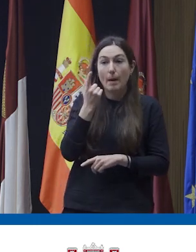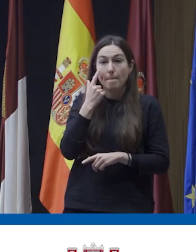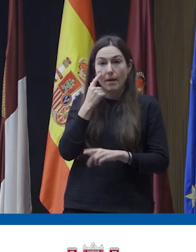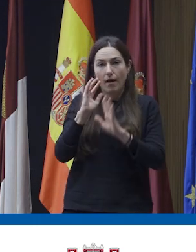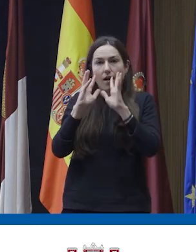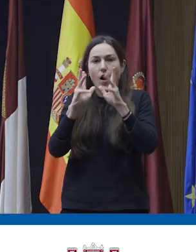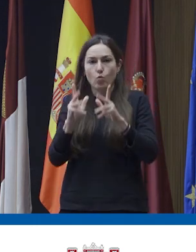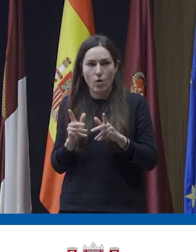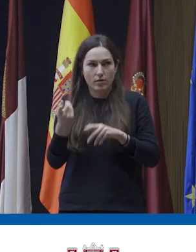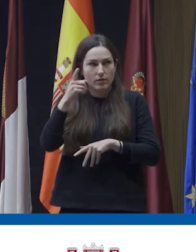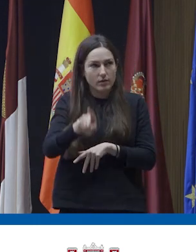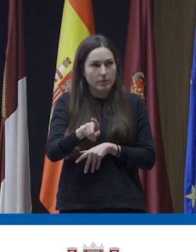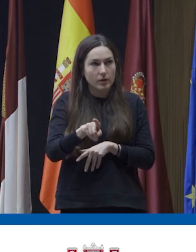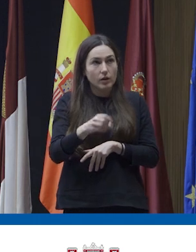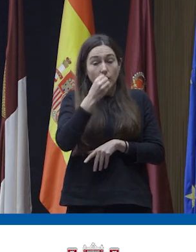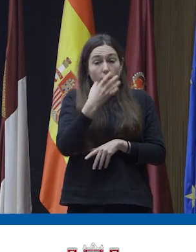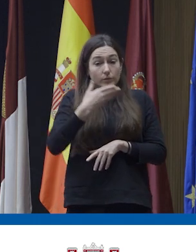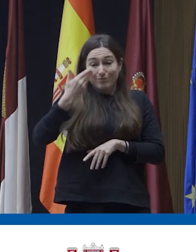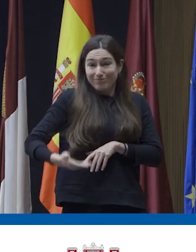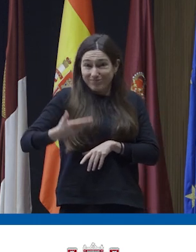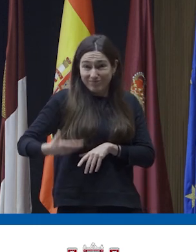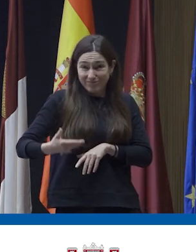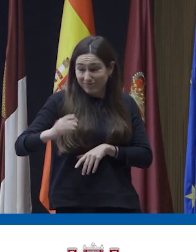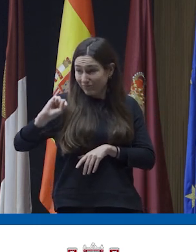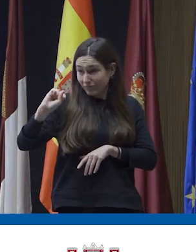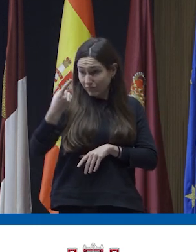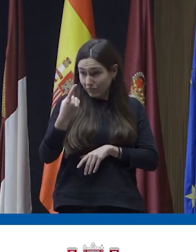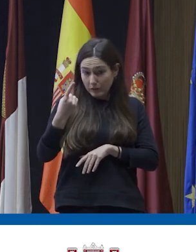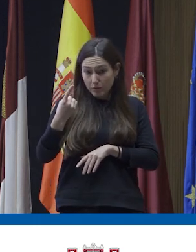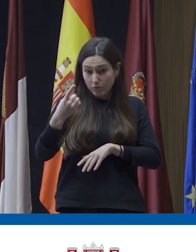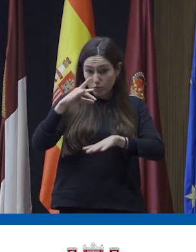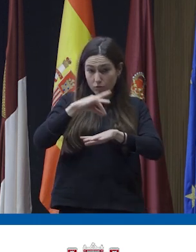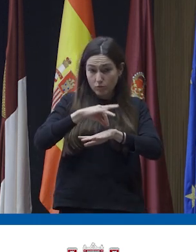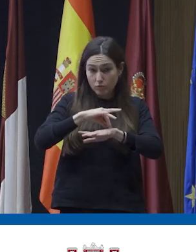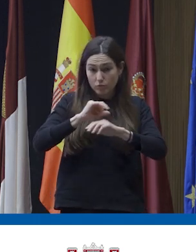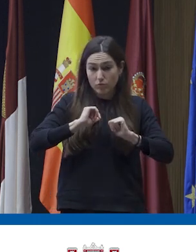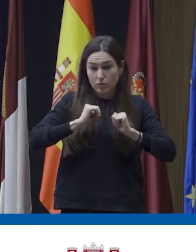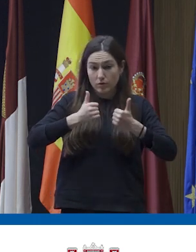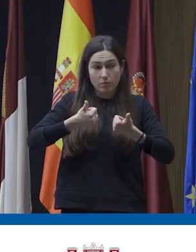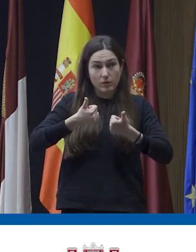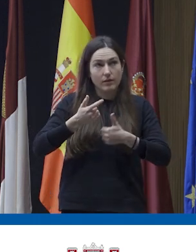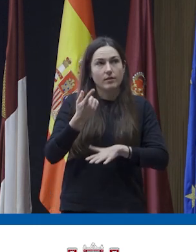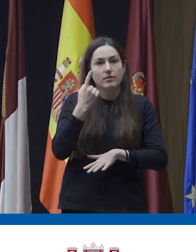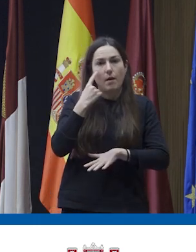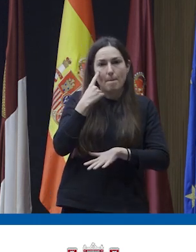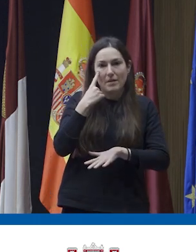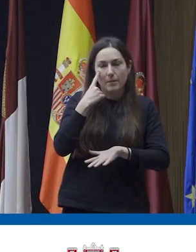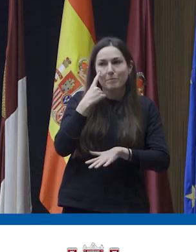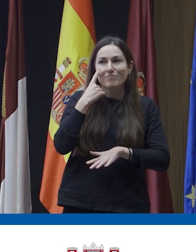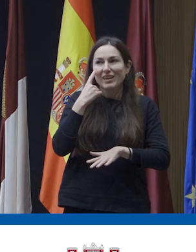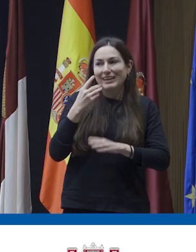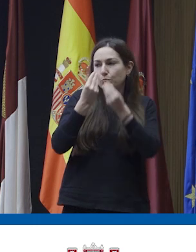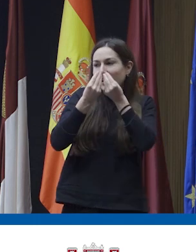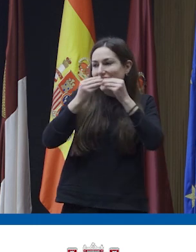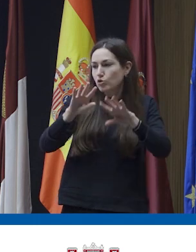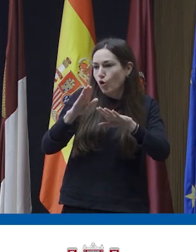intraocular. Entonces, bueno, ¿qué es lo más importante que tenemos que hacer al principio de la consulta? Pues tener en cuenta todos esos antecedentes personales,